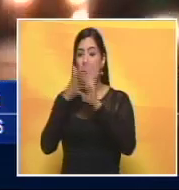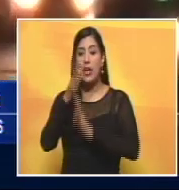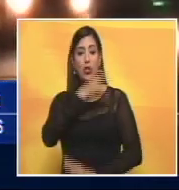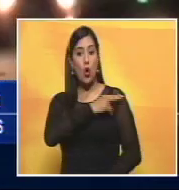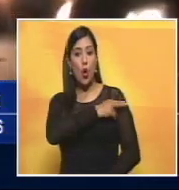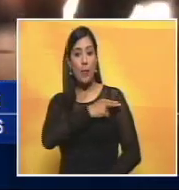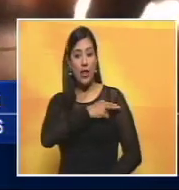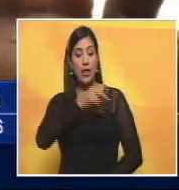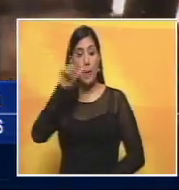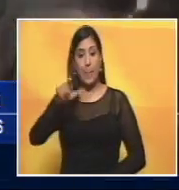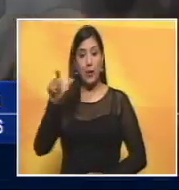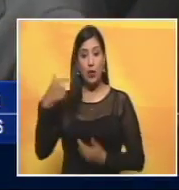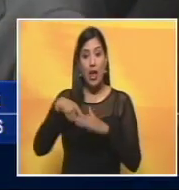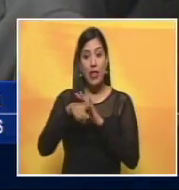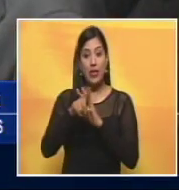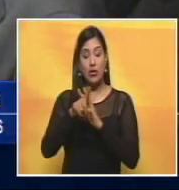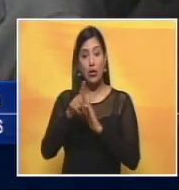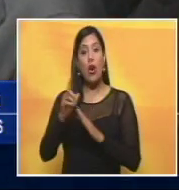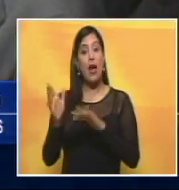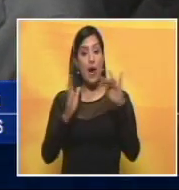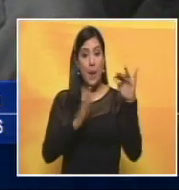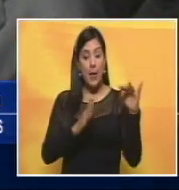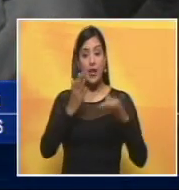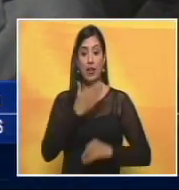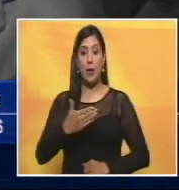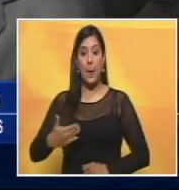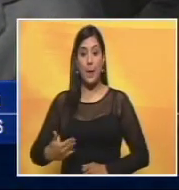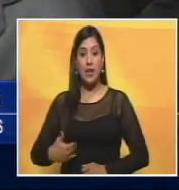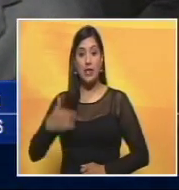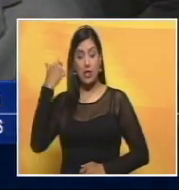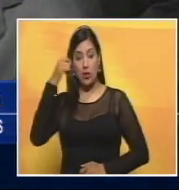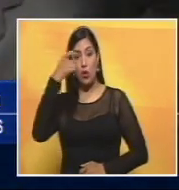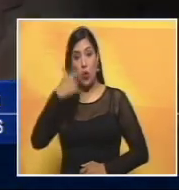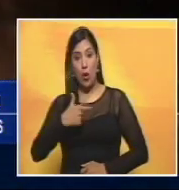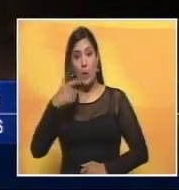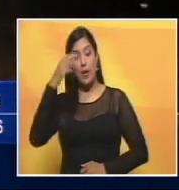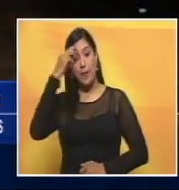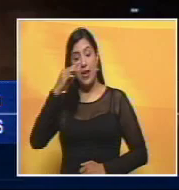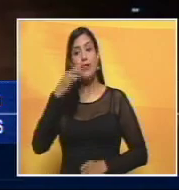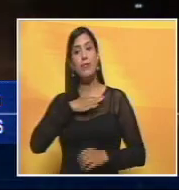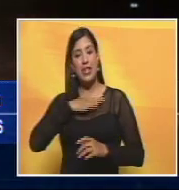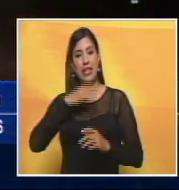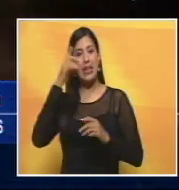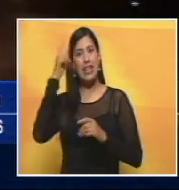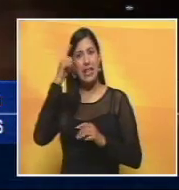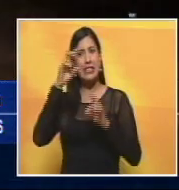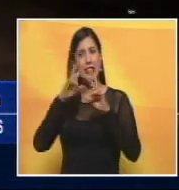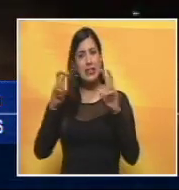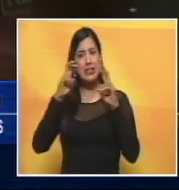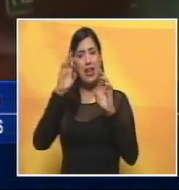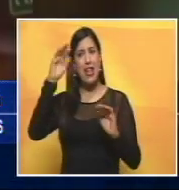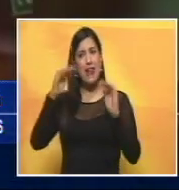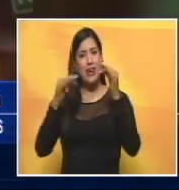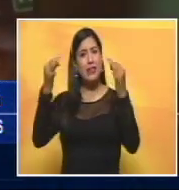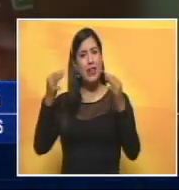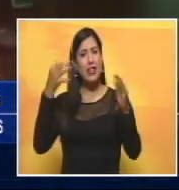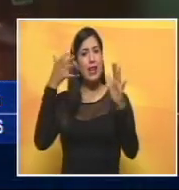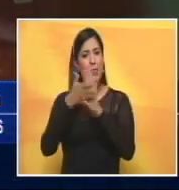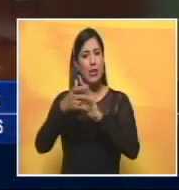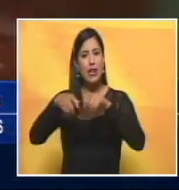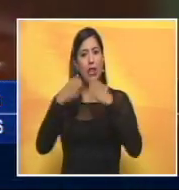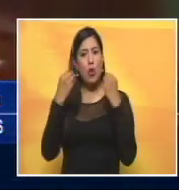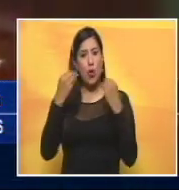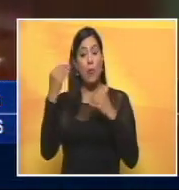los hospitales de las personas ingresadas. Por su parte, el presidente Enrique Peña Nieto aseguró que tomará días hacer un balance real de los